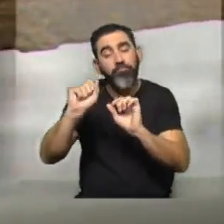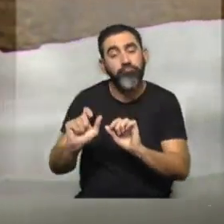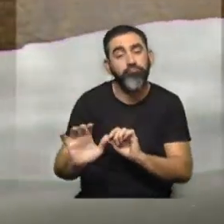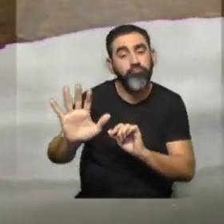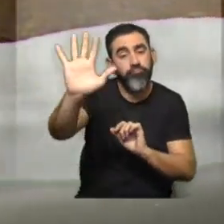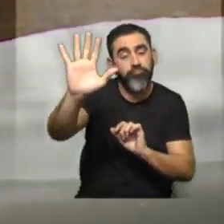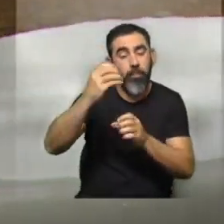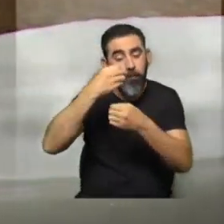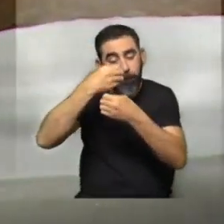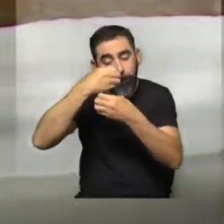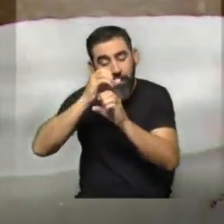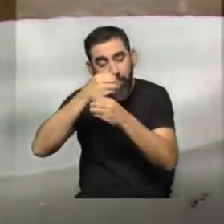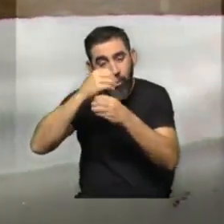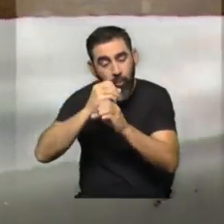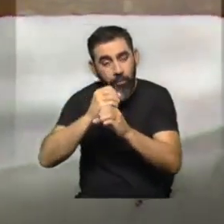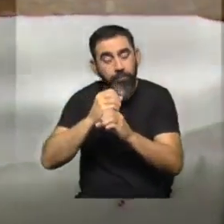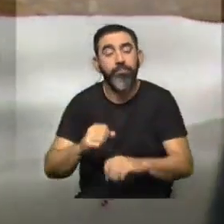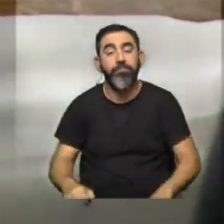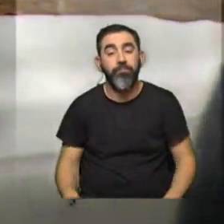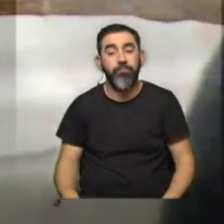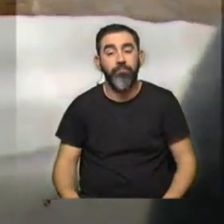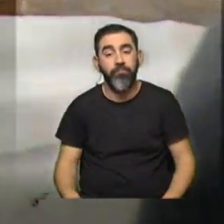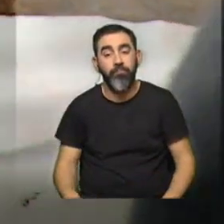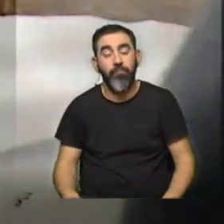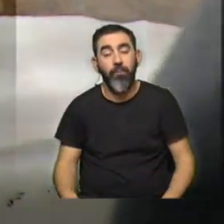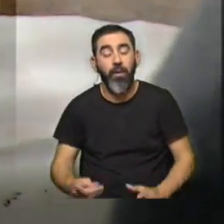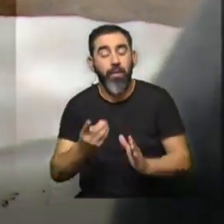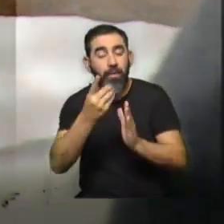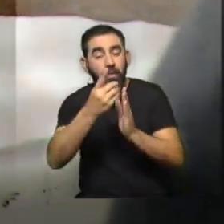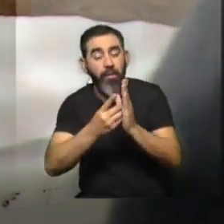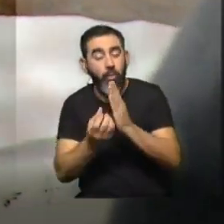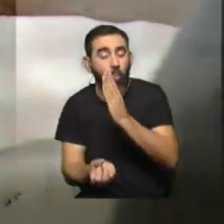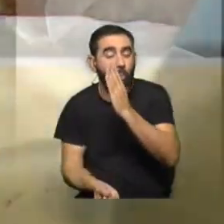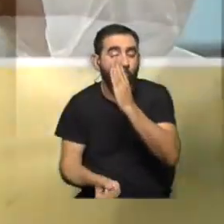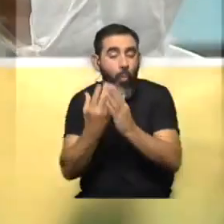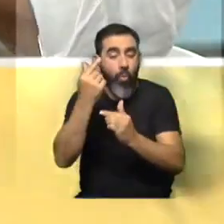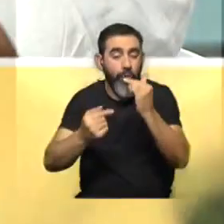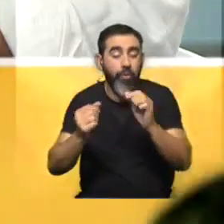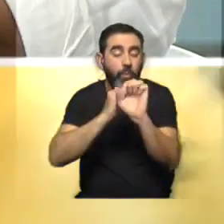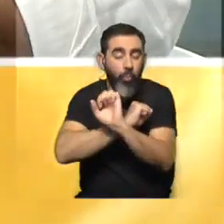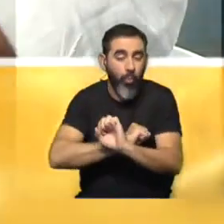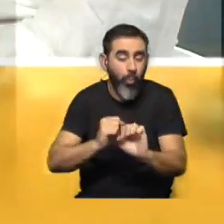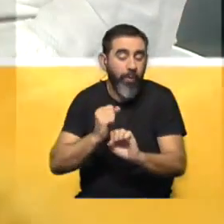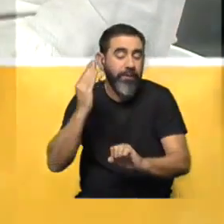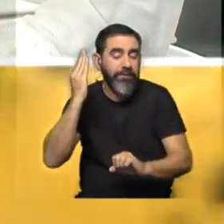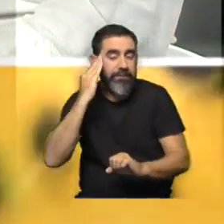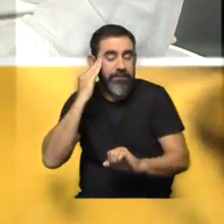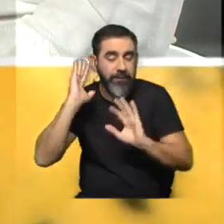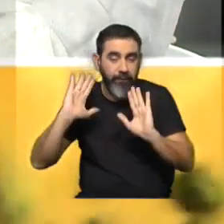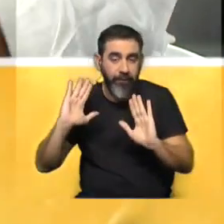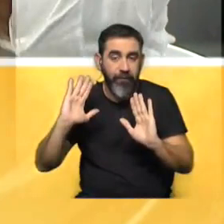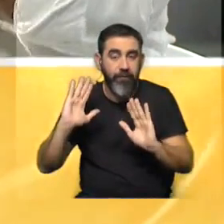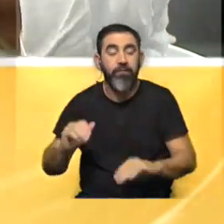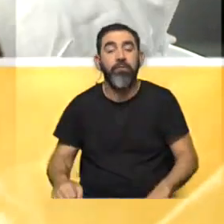características microscópicas, ¿no? Todas ellas que, de acuerdo a las bases de datos modernas y experimentales, permiten decir que se